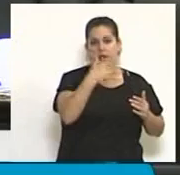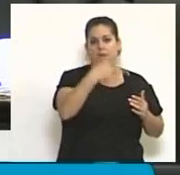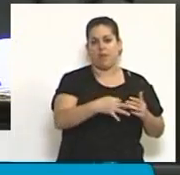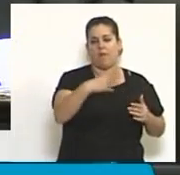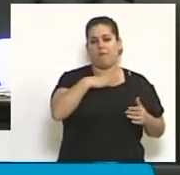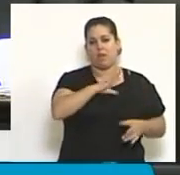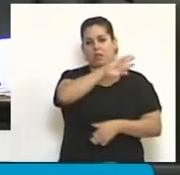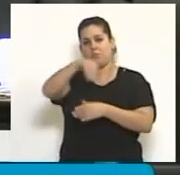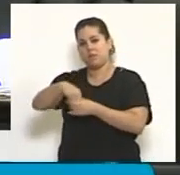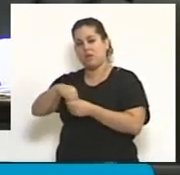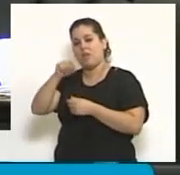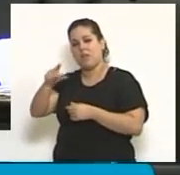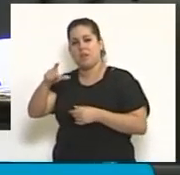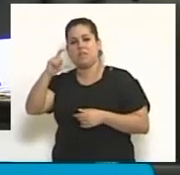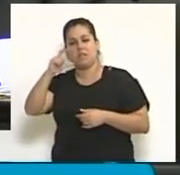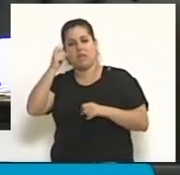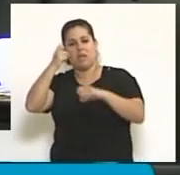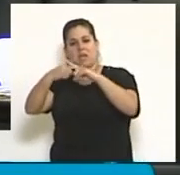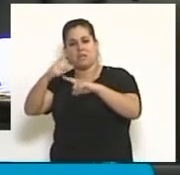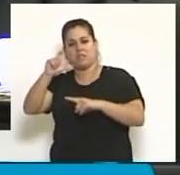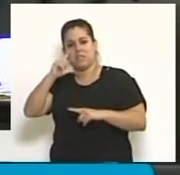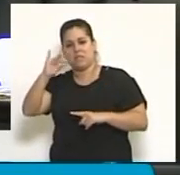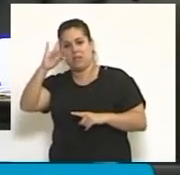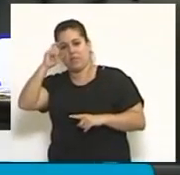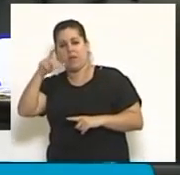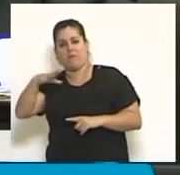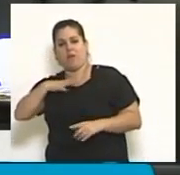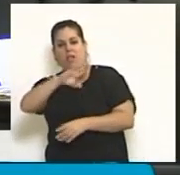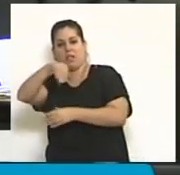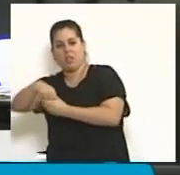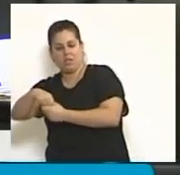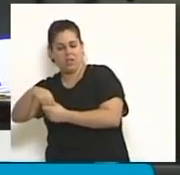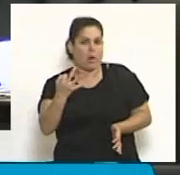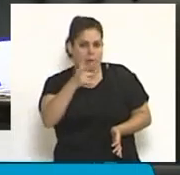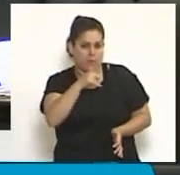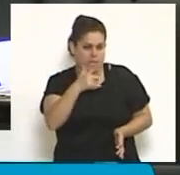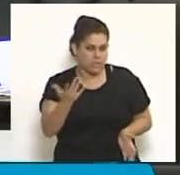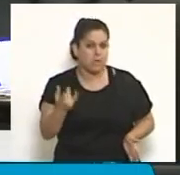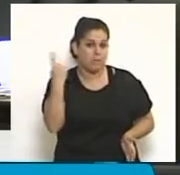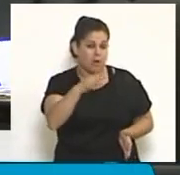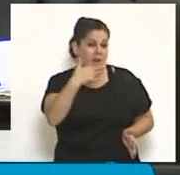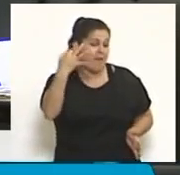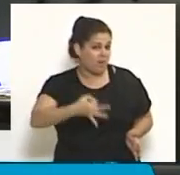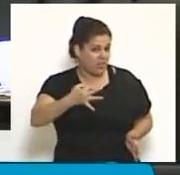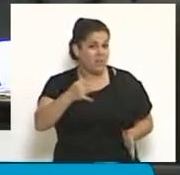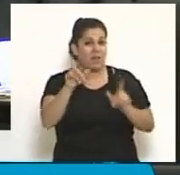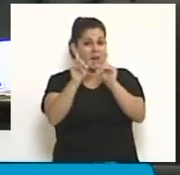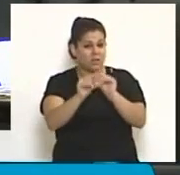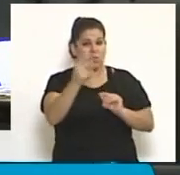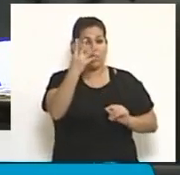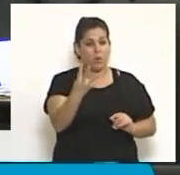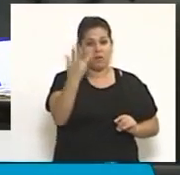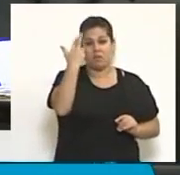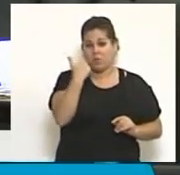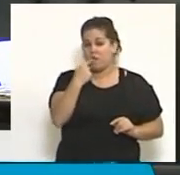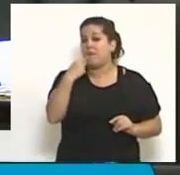integra la Agencia Federal de Inteligencia ni el Sistema de Inteligencia Nacional. Lo cierto es que el artículo